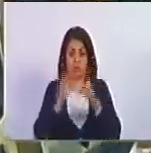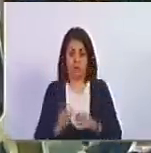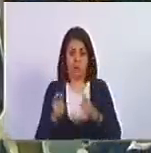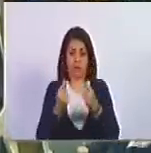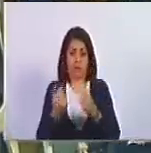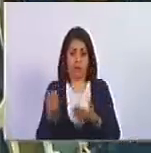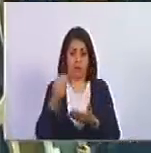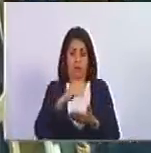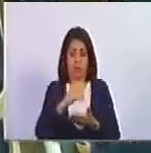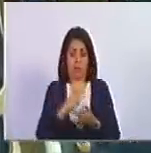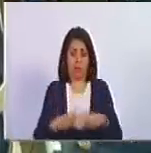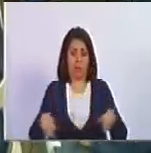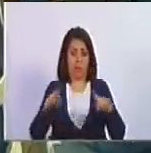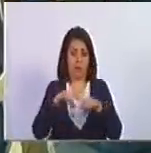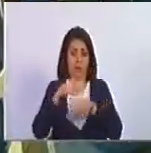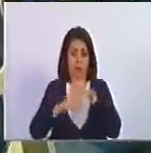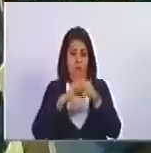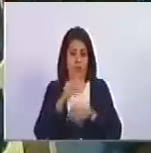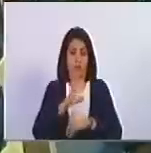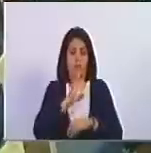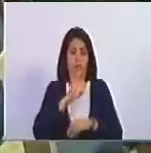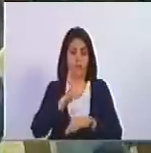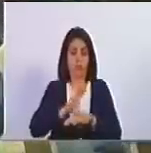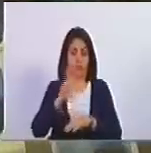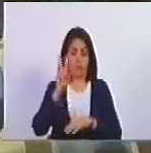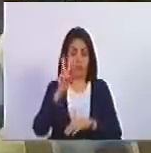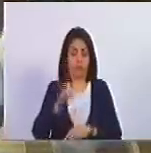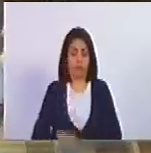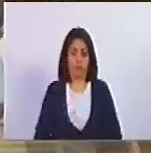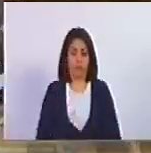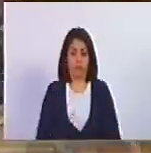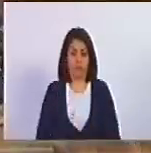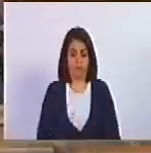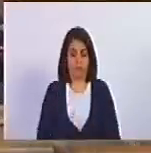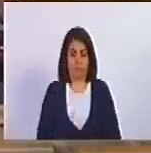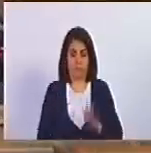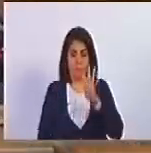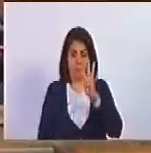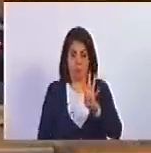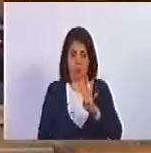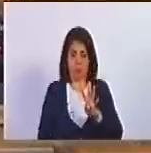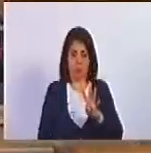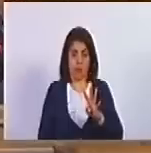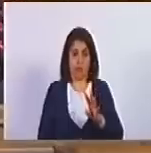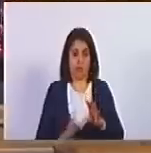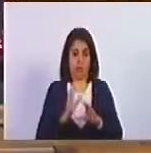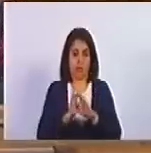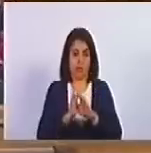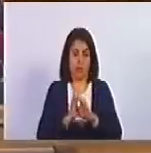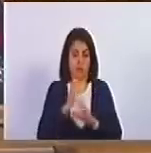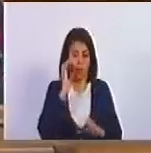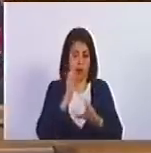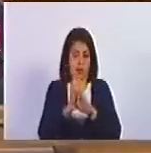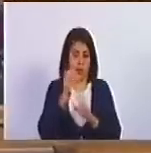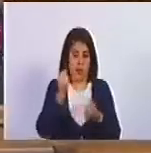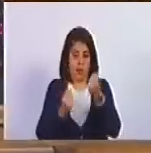de mayor valor publicado por el Banco Central de Venezuela. 4. Transporte escolar